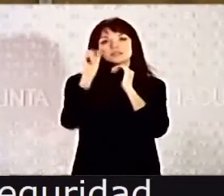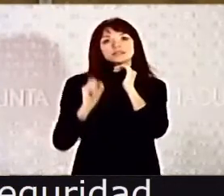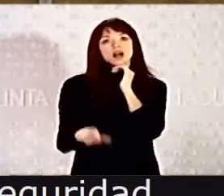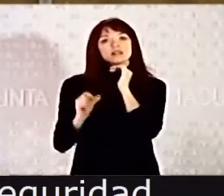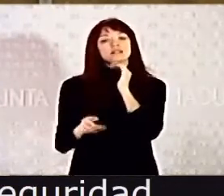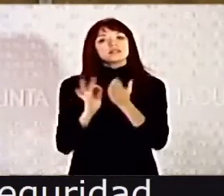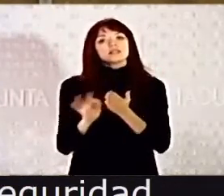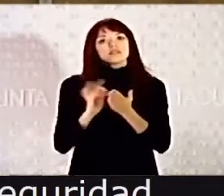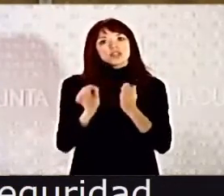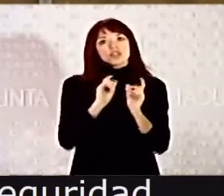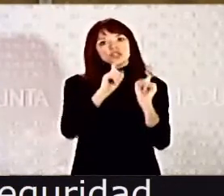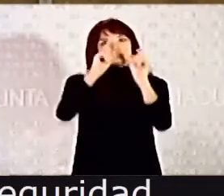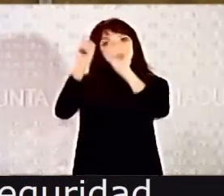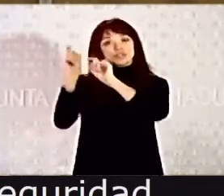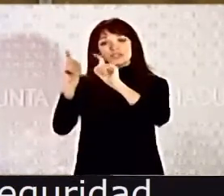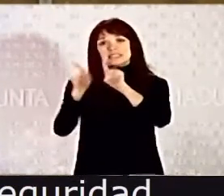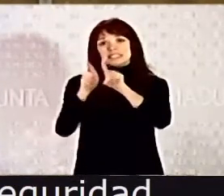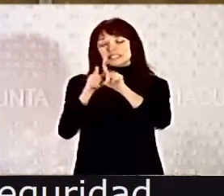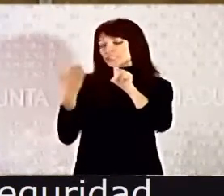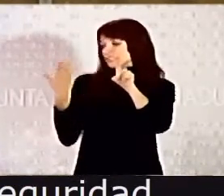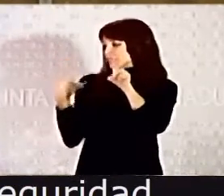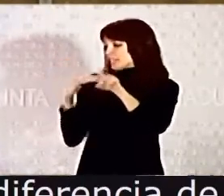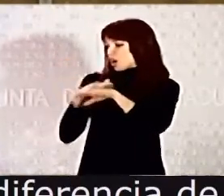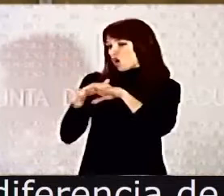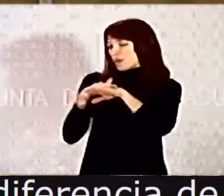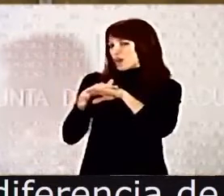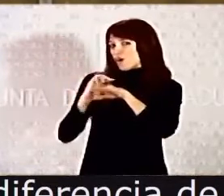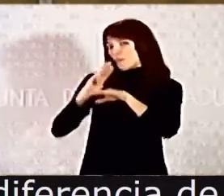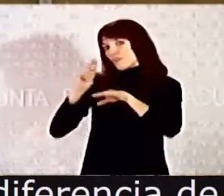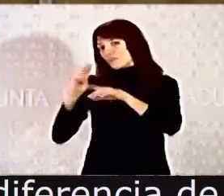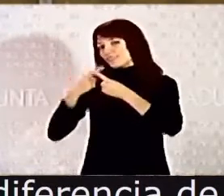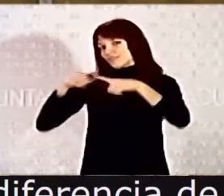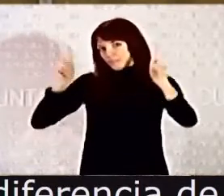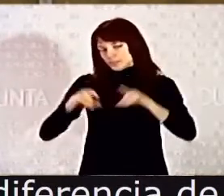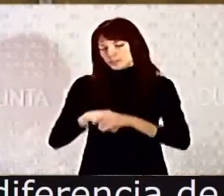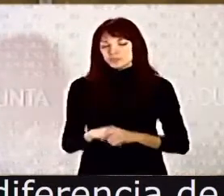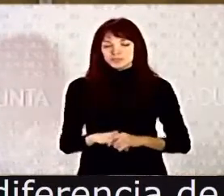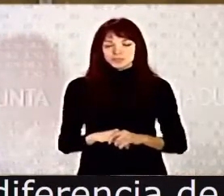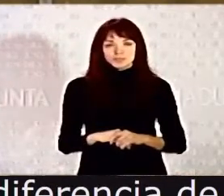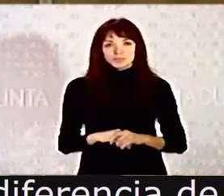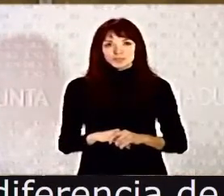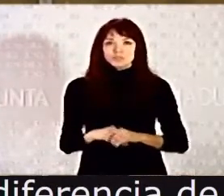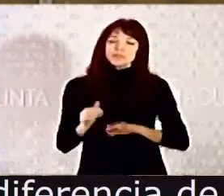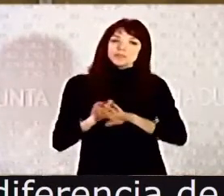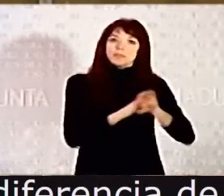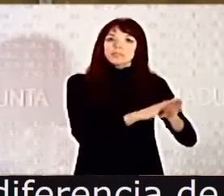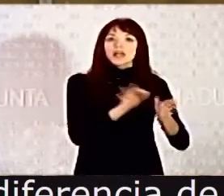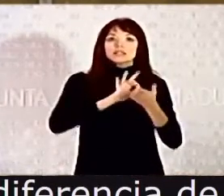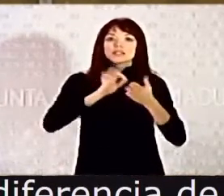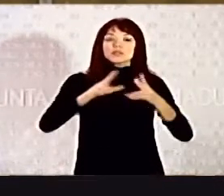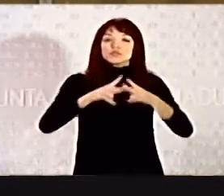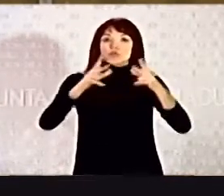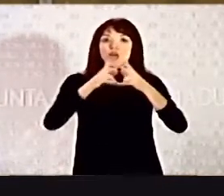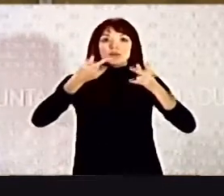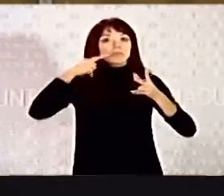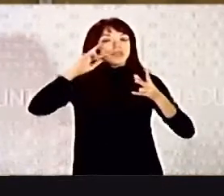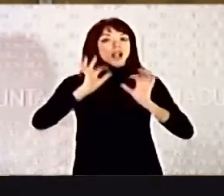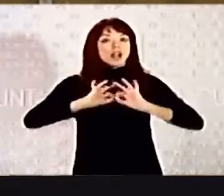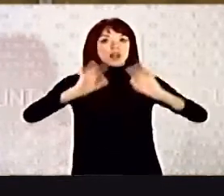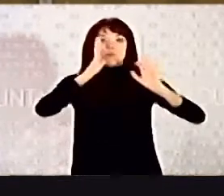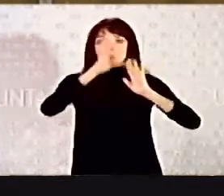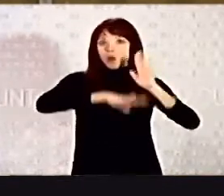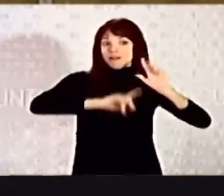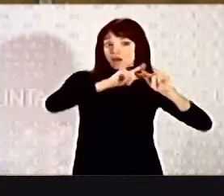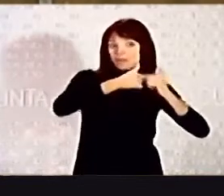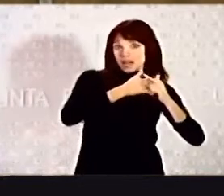a diferencia de lo que ocurrió en otro tiempo. De los servicios sociales de base especializados como programas de